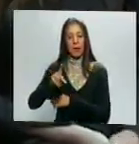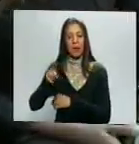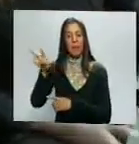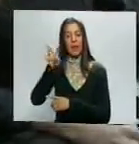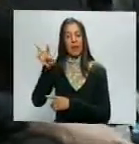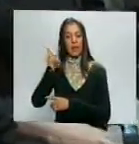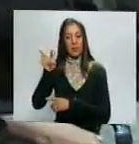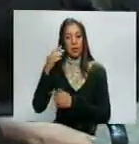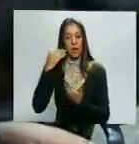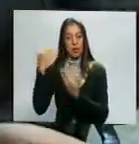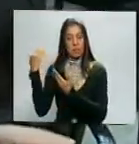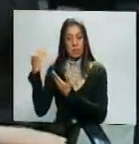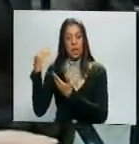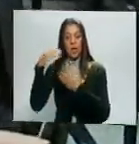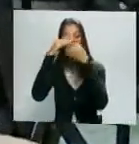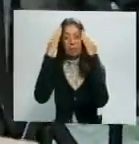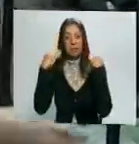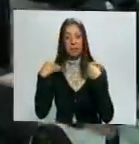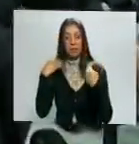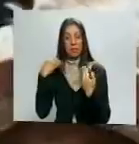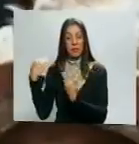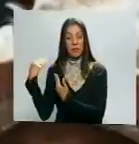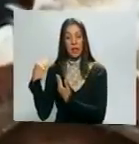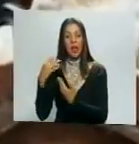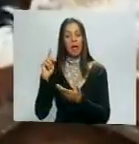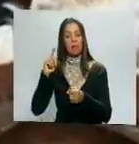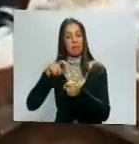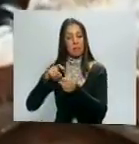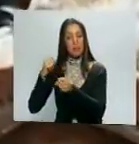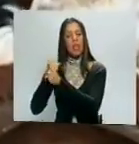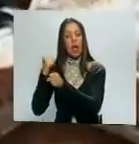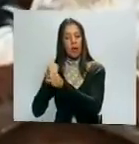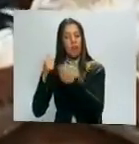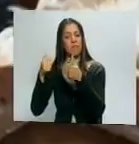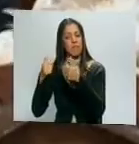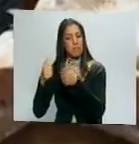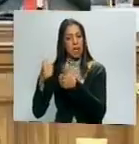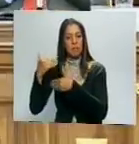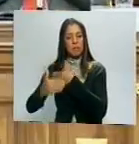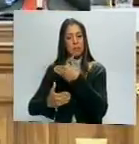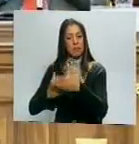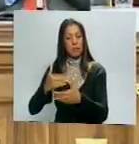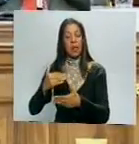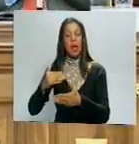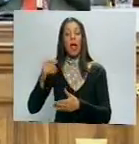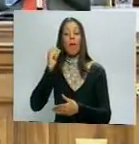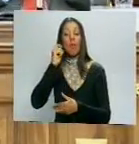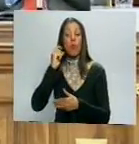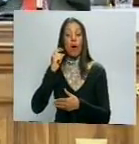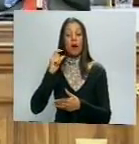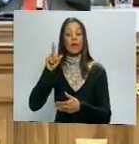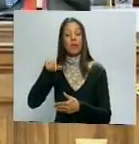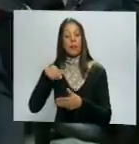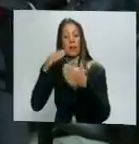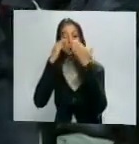se ha desempeñado de manera excelente en los distintos cargos que le ha correspondido, pero también dando muestra